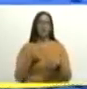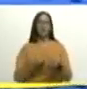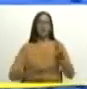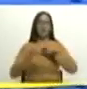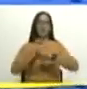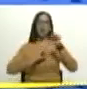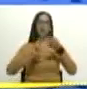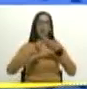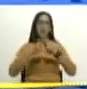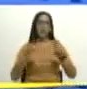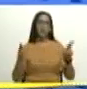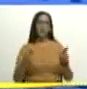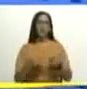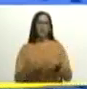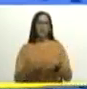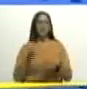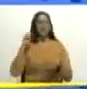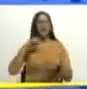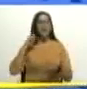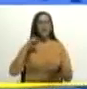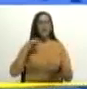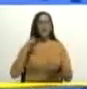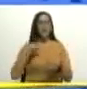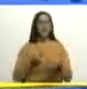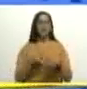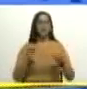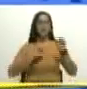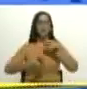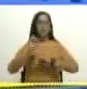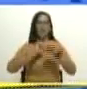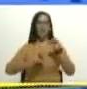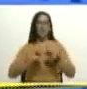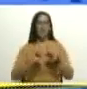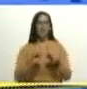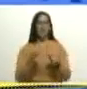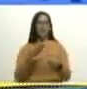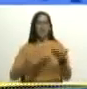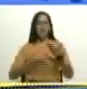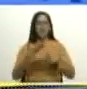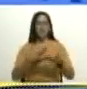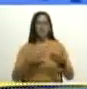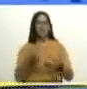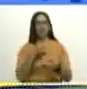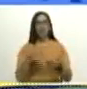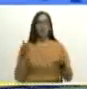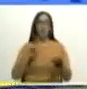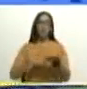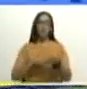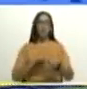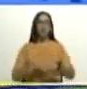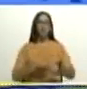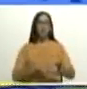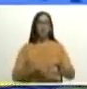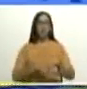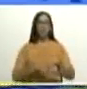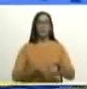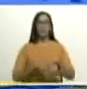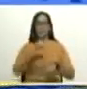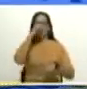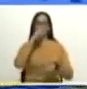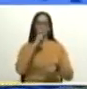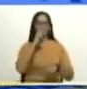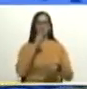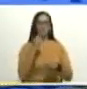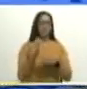paz, la necesidad de defender la convivencia, de no volver a los tiempos de la intolerancia, del odio, de